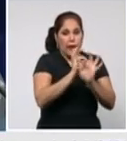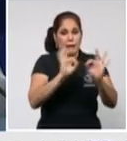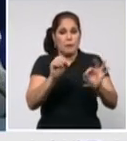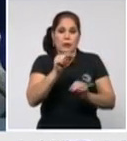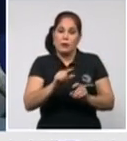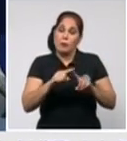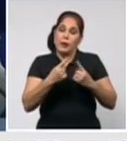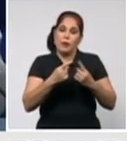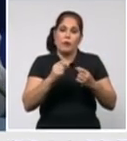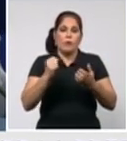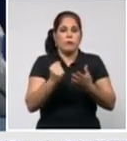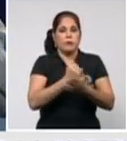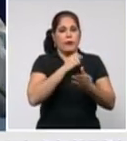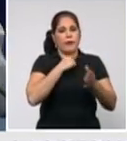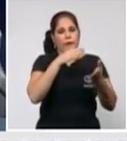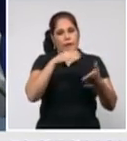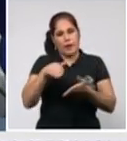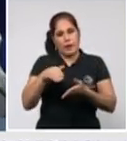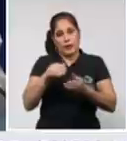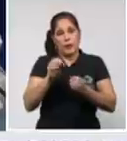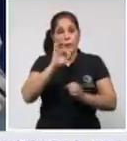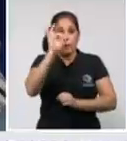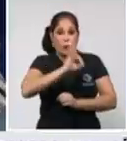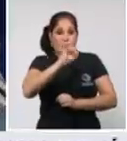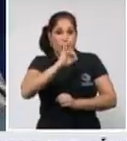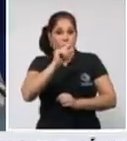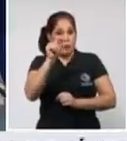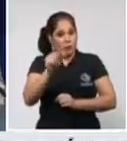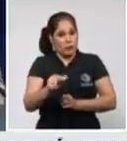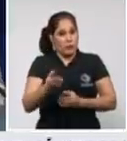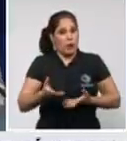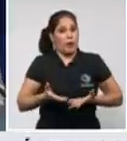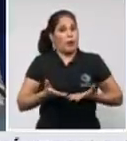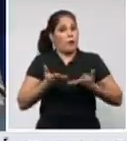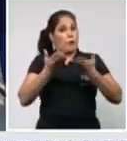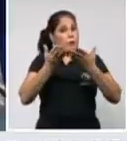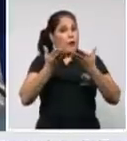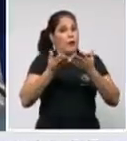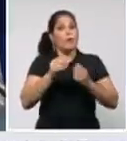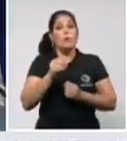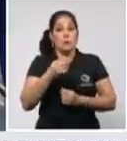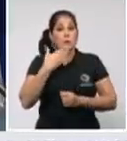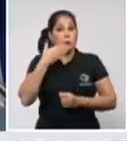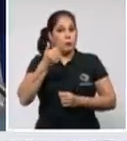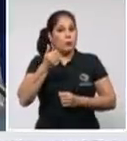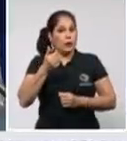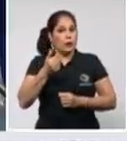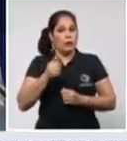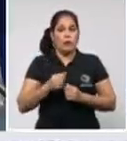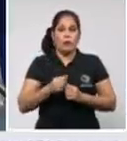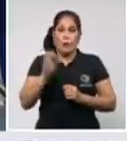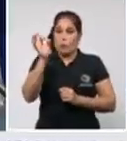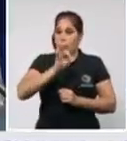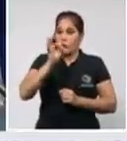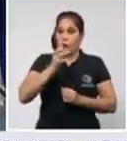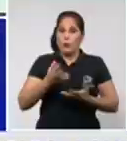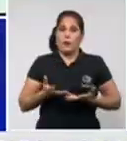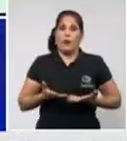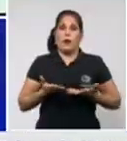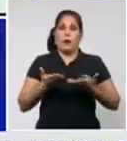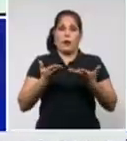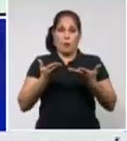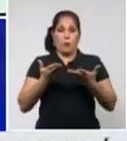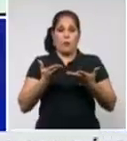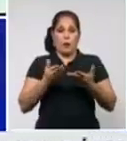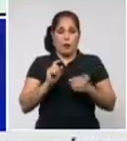Y el porciento de recuperados en Cuba, que es un indicador que también mide porciento de recuperados hasta